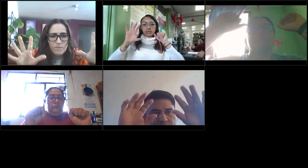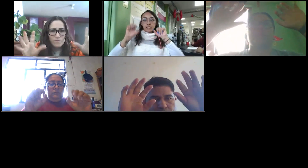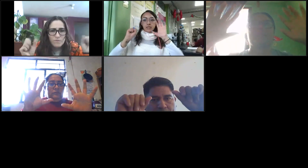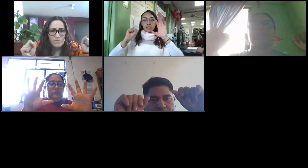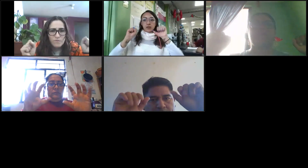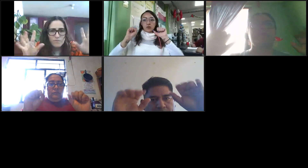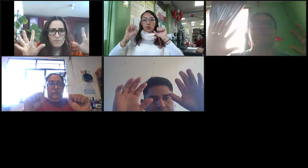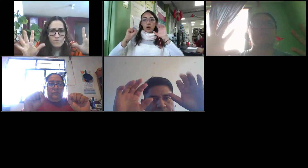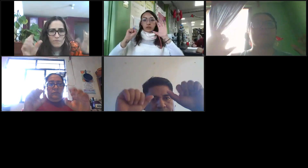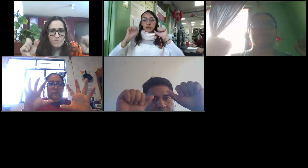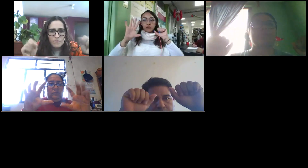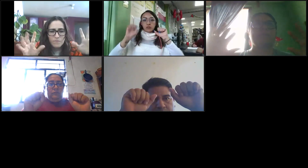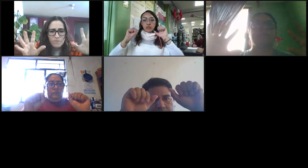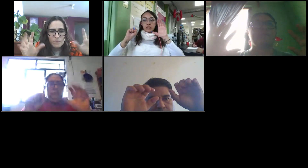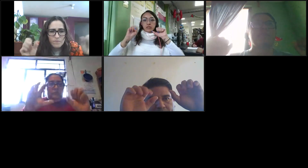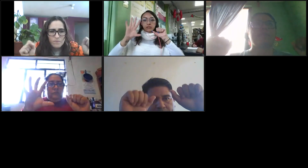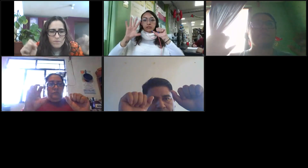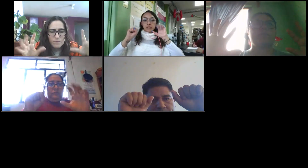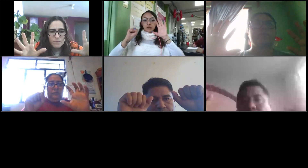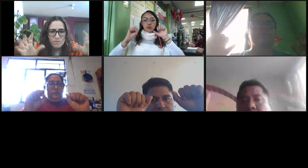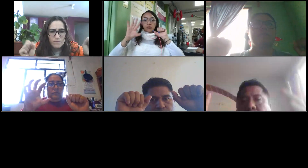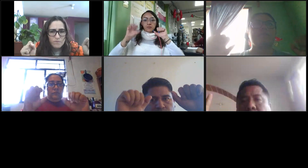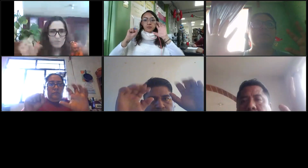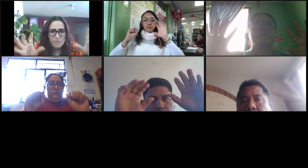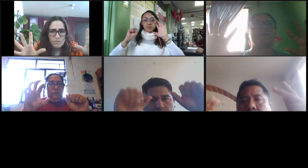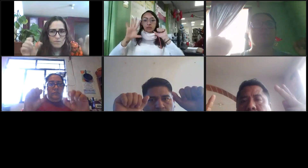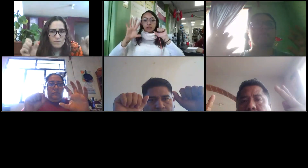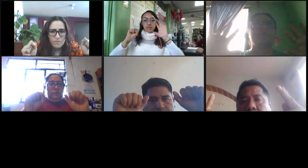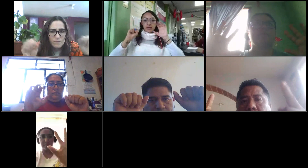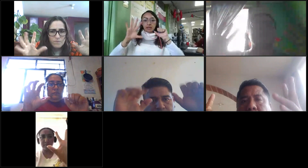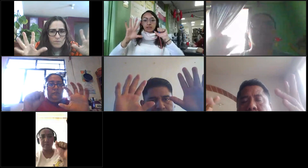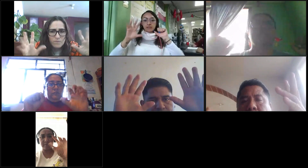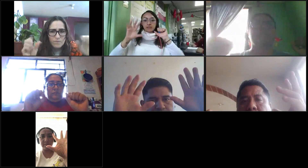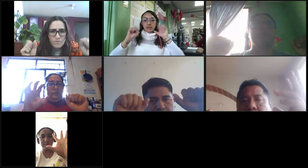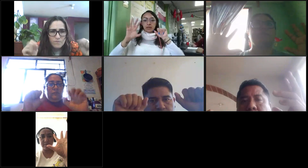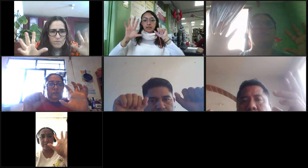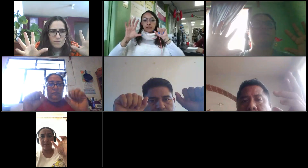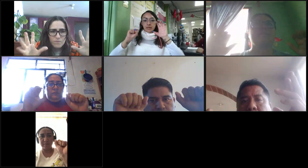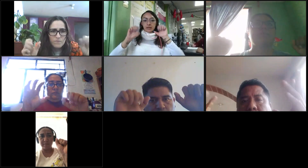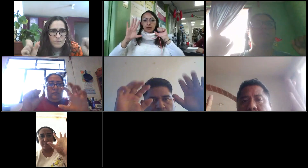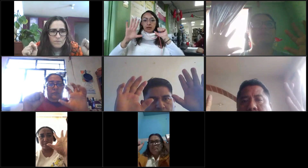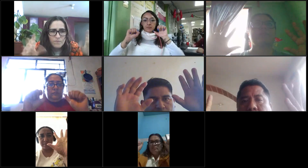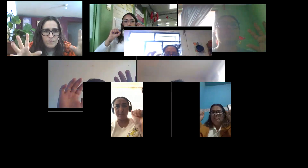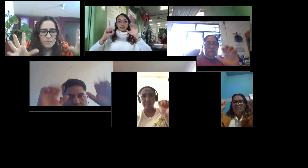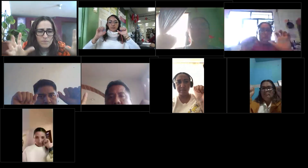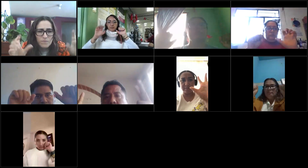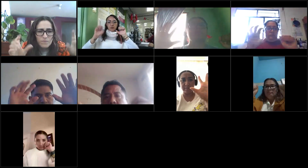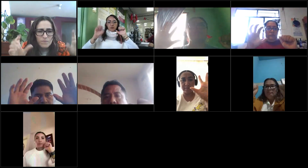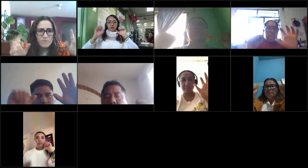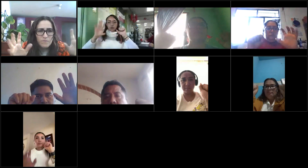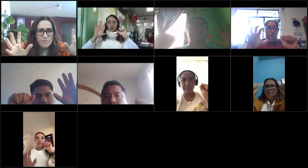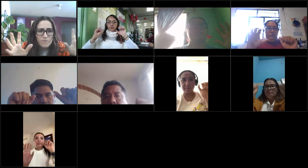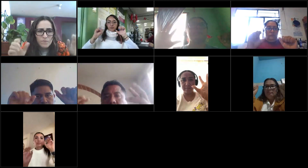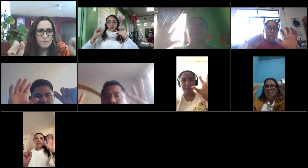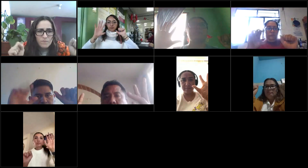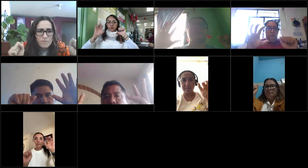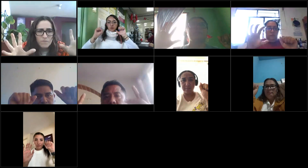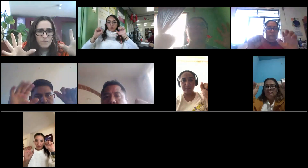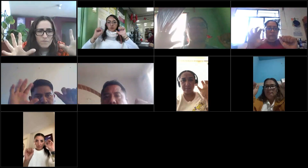3, 4, 5, 6, 7,